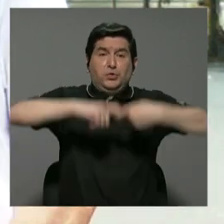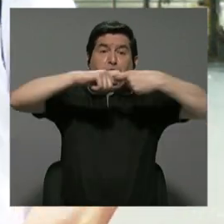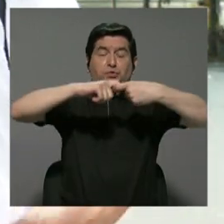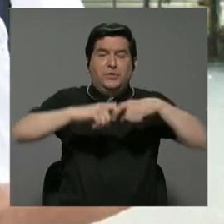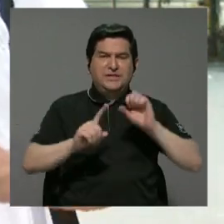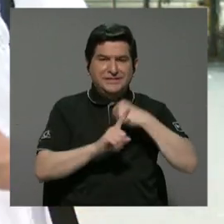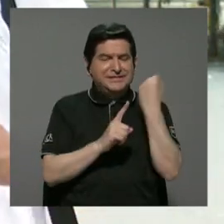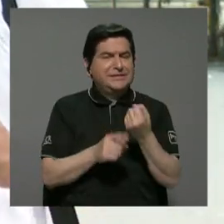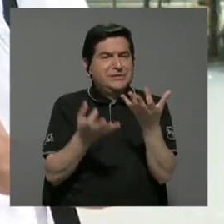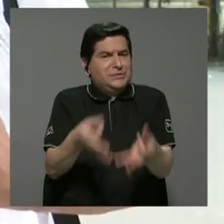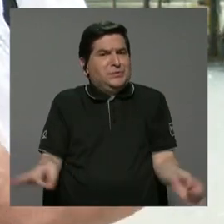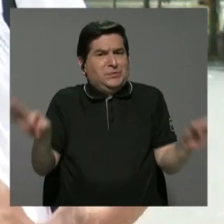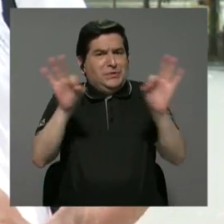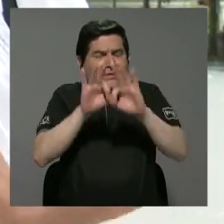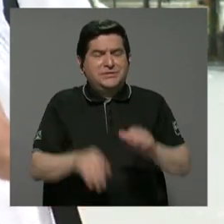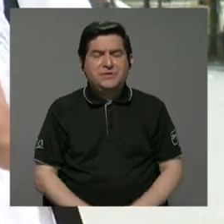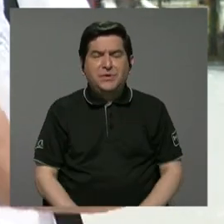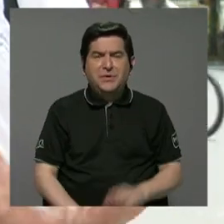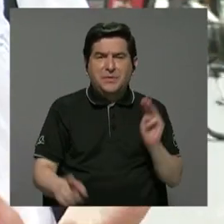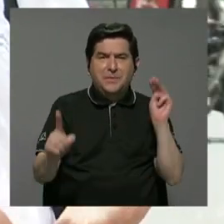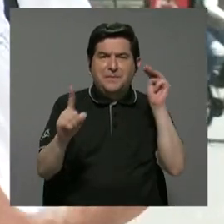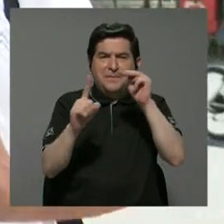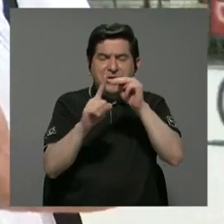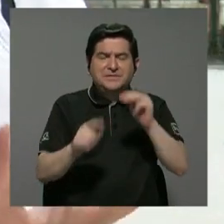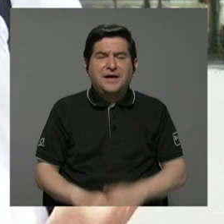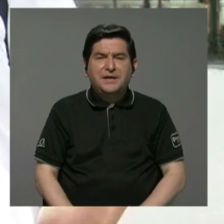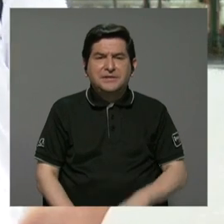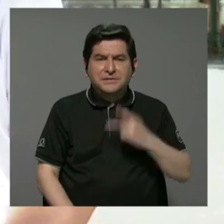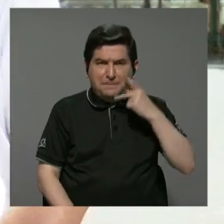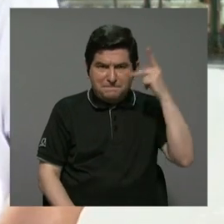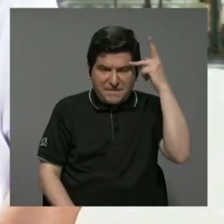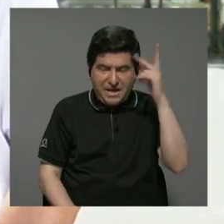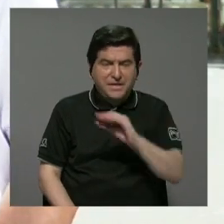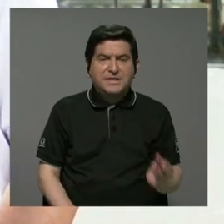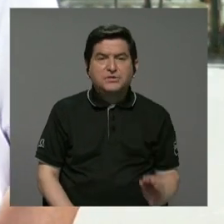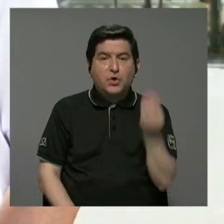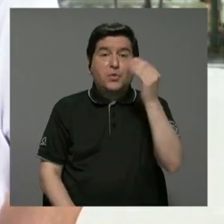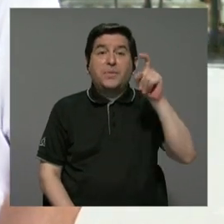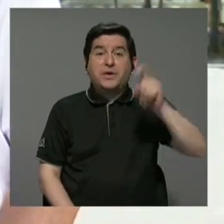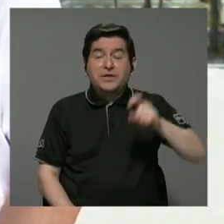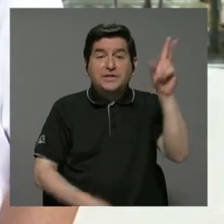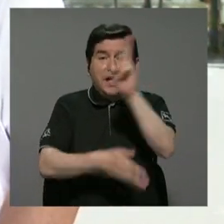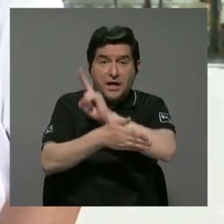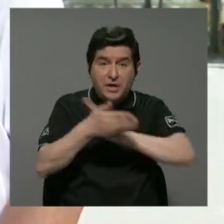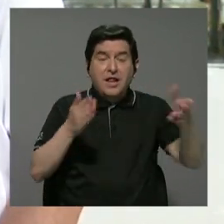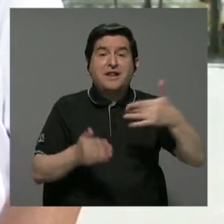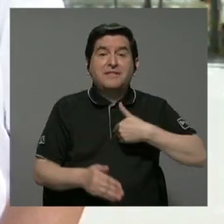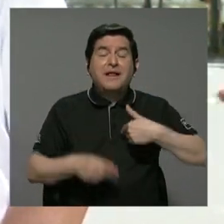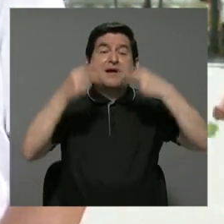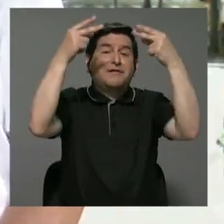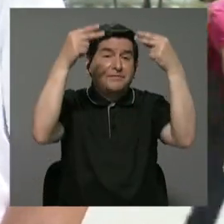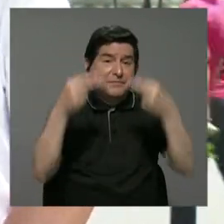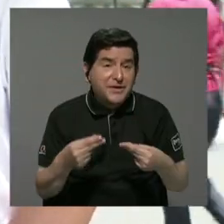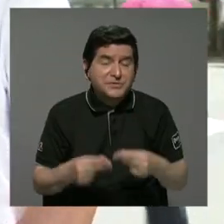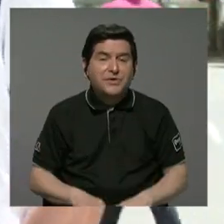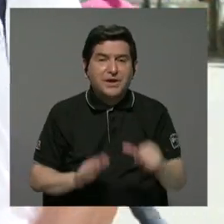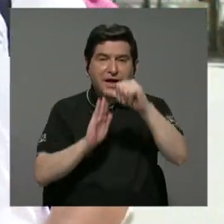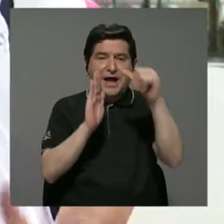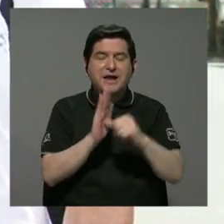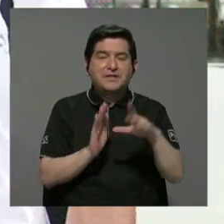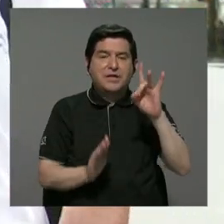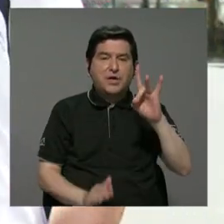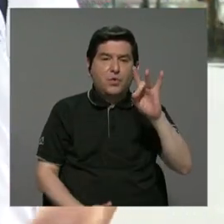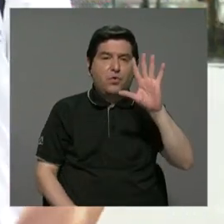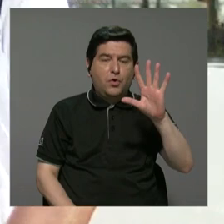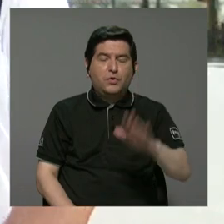vital. Es un mensaje para los papás y para las mamás y para los jóvenes. Necesitamos que las universidades tengan el presupuesto que el artículo 85